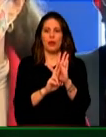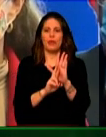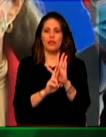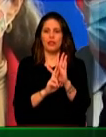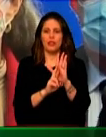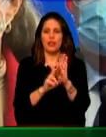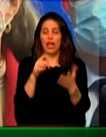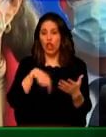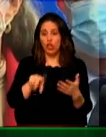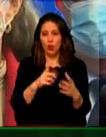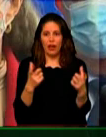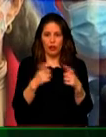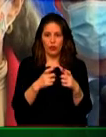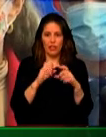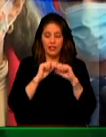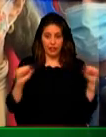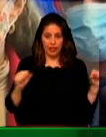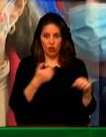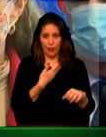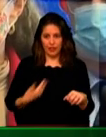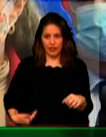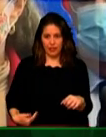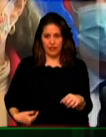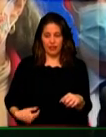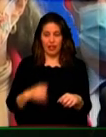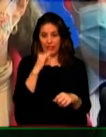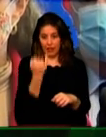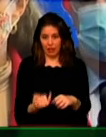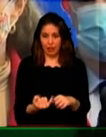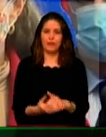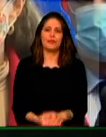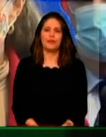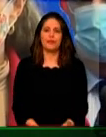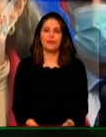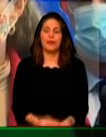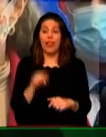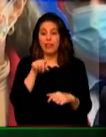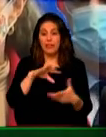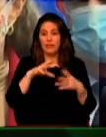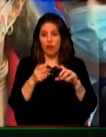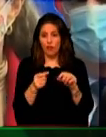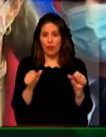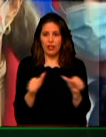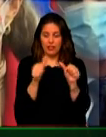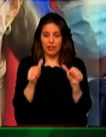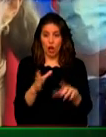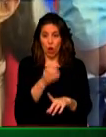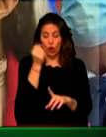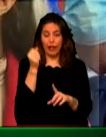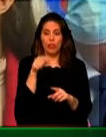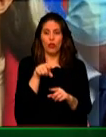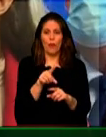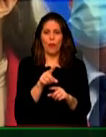en todas las reuniones el secretario de la Presidencia de la República, el doctor Delgado. De esta manera, lo que se está logrando